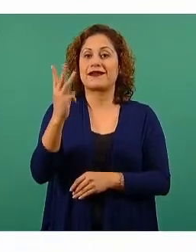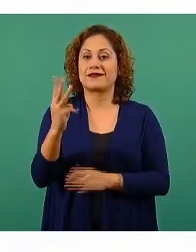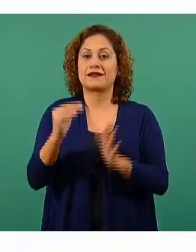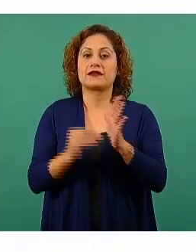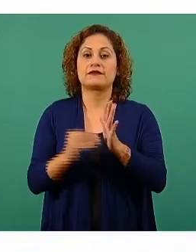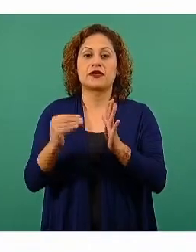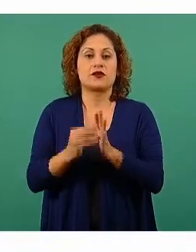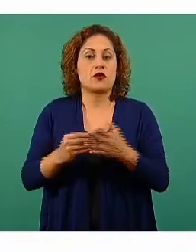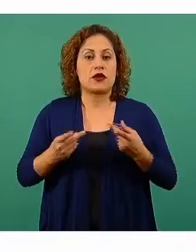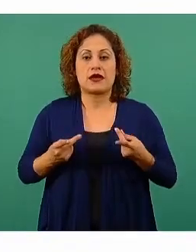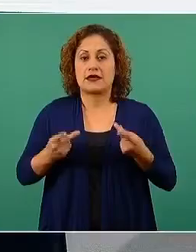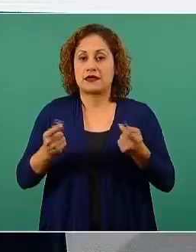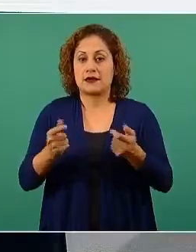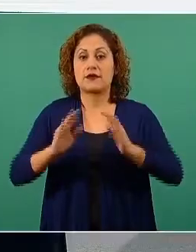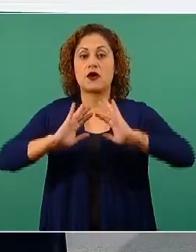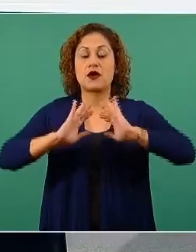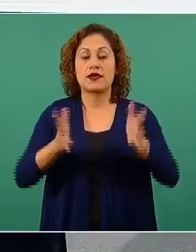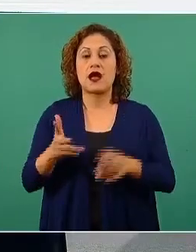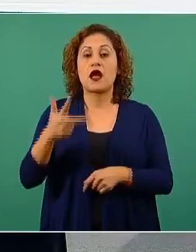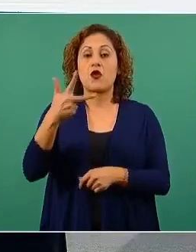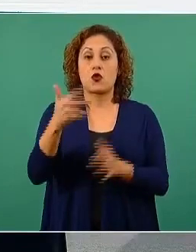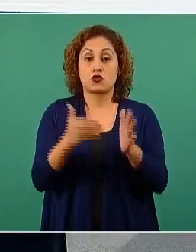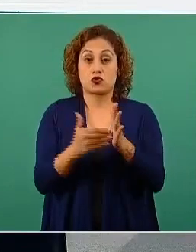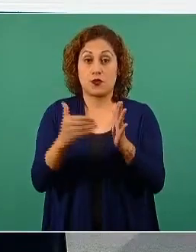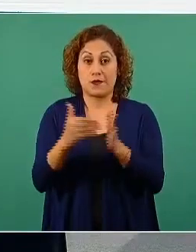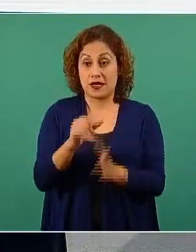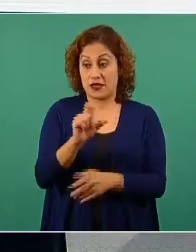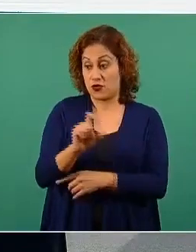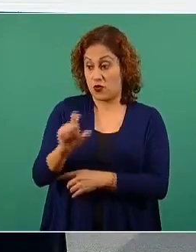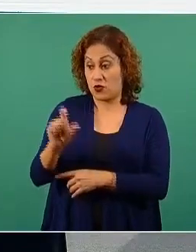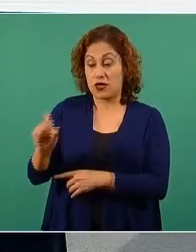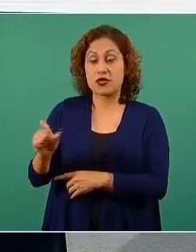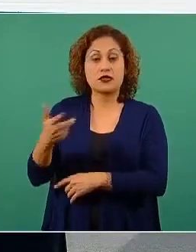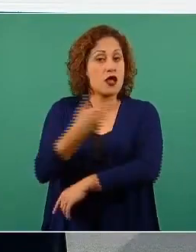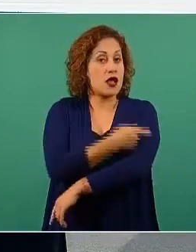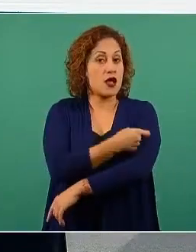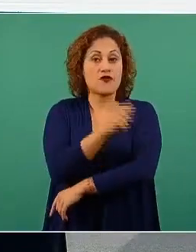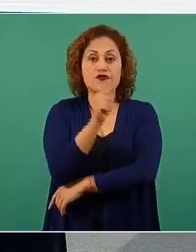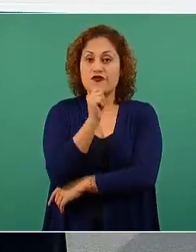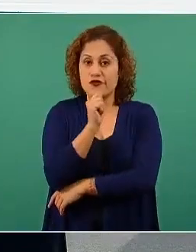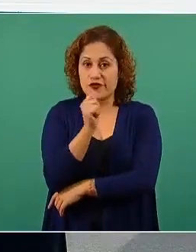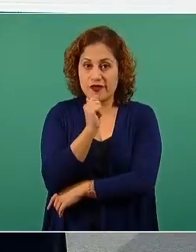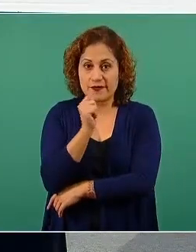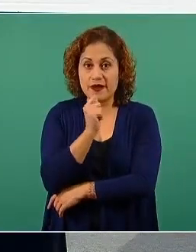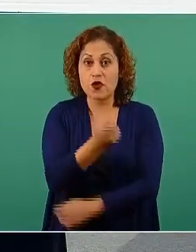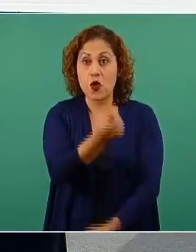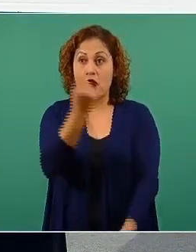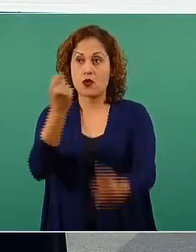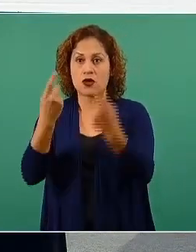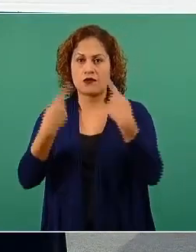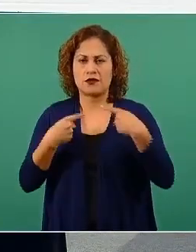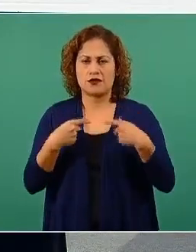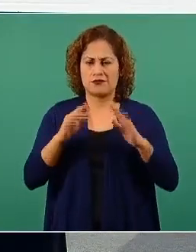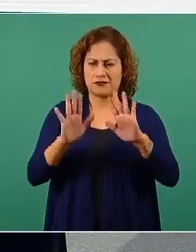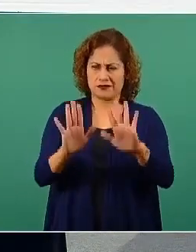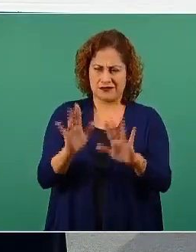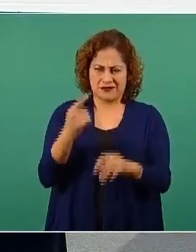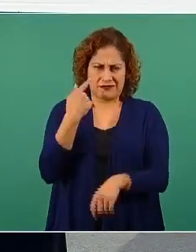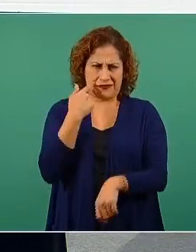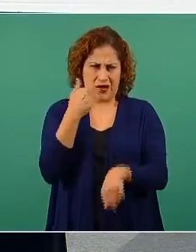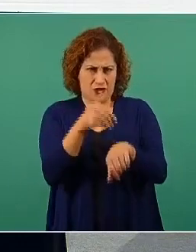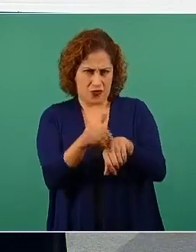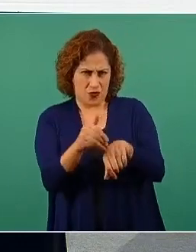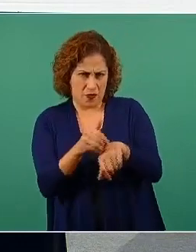manera inmediata tenemos 8 millones de vacunas que no se han puesto. Personas que se han inquietado con este tema dirían, ¿cómo? ¿Están